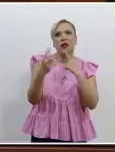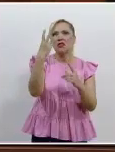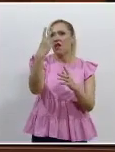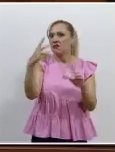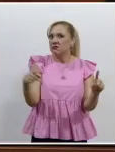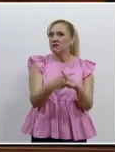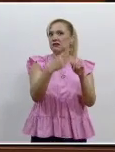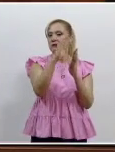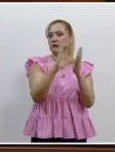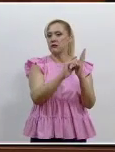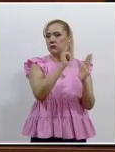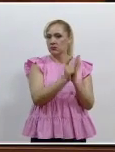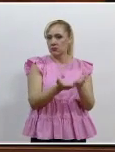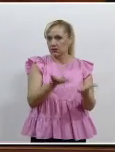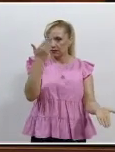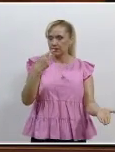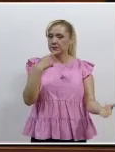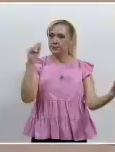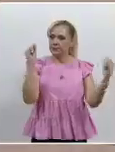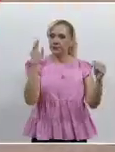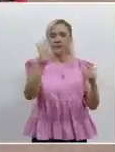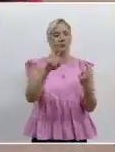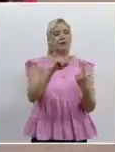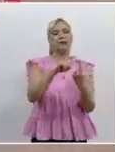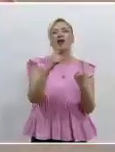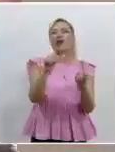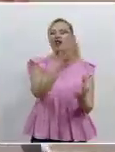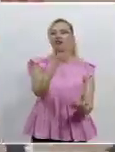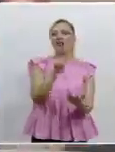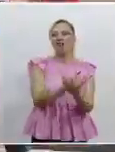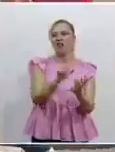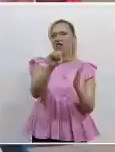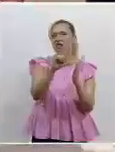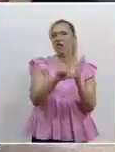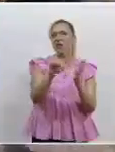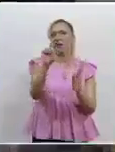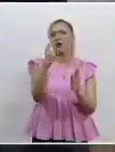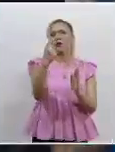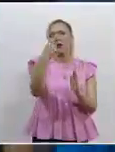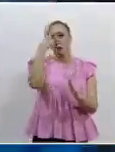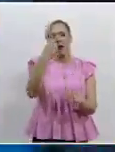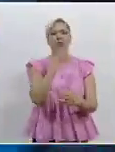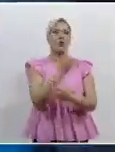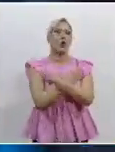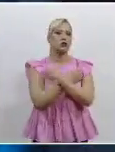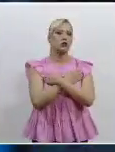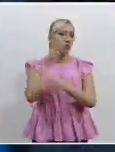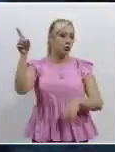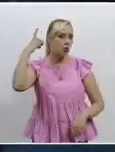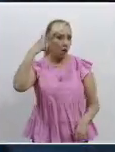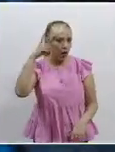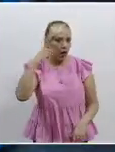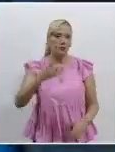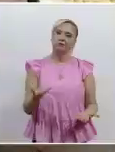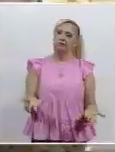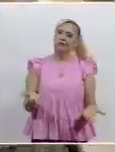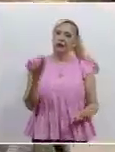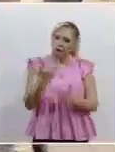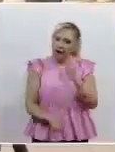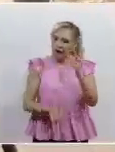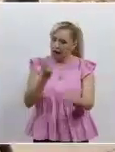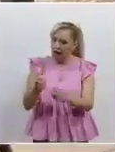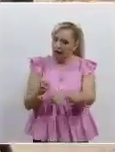acciones de inconstitucionalidad. En una de ellas se pide invalidar el artículo 21 de la Ley de Educación del Estado de Durango por falta de